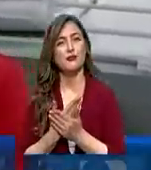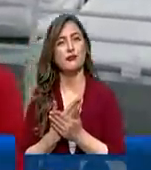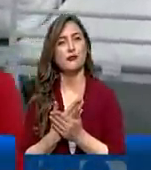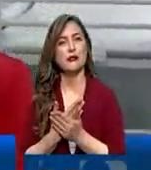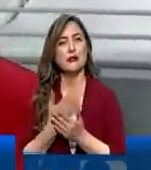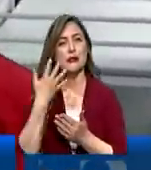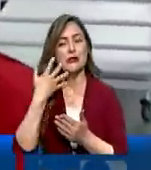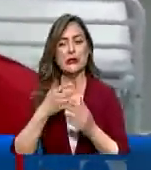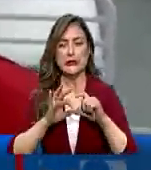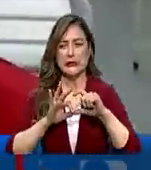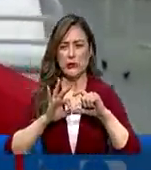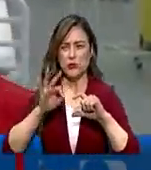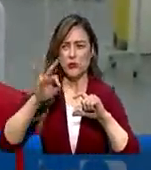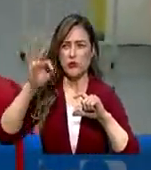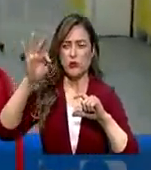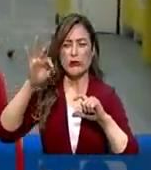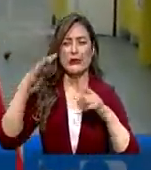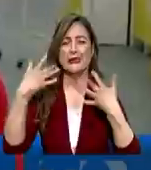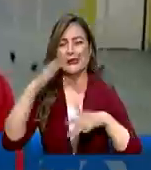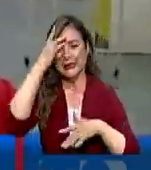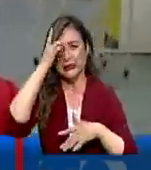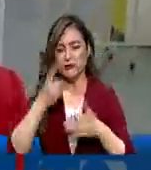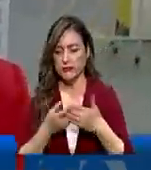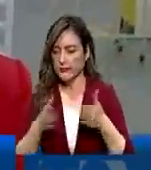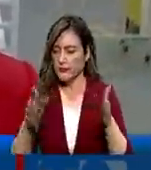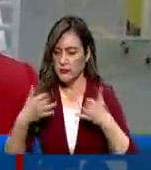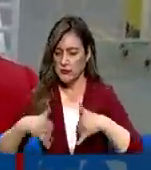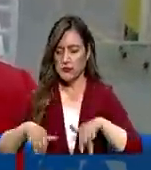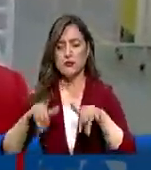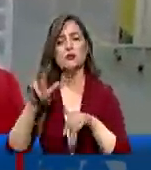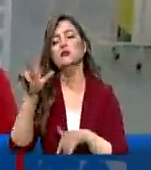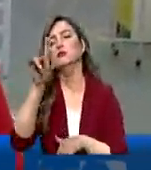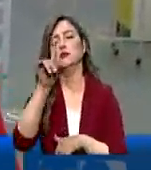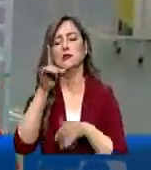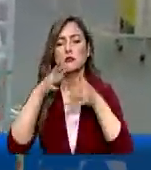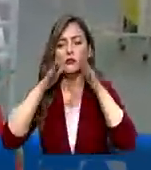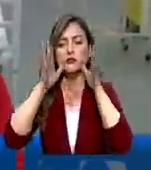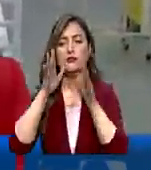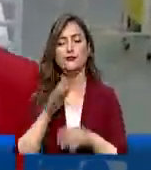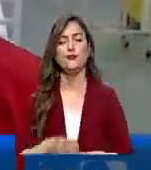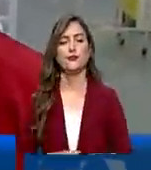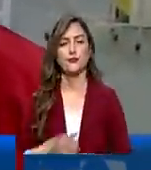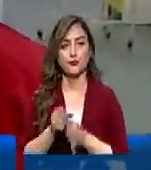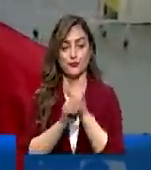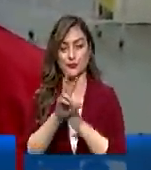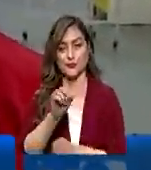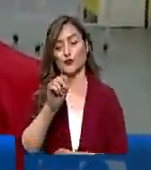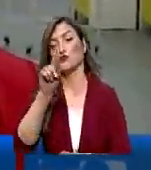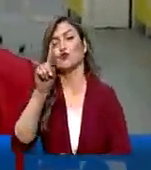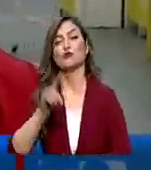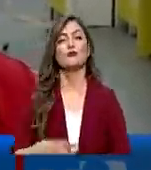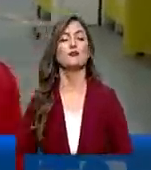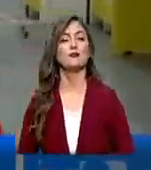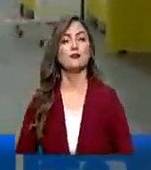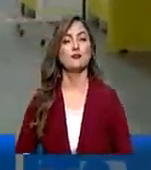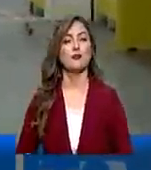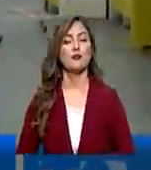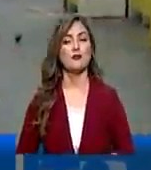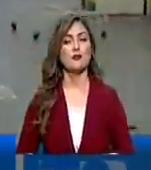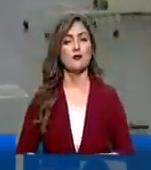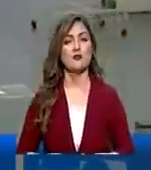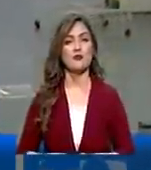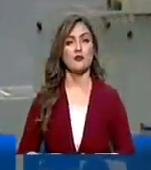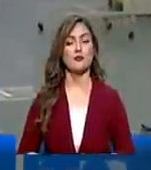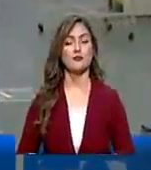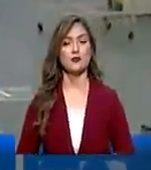de esa fecha y decidimos mantenerlo abierto hasta el 31 de diciembre del 2021. De tal